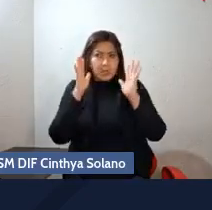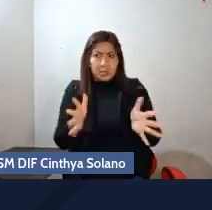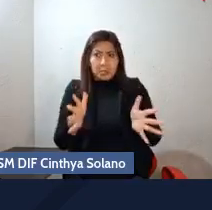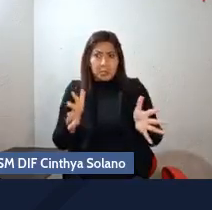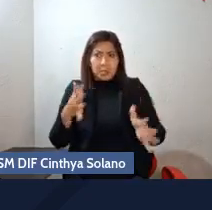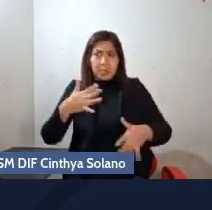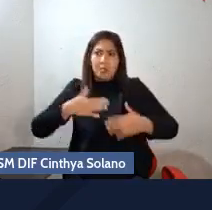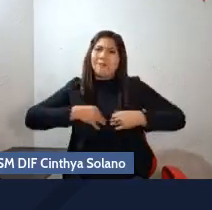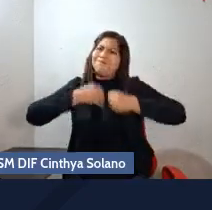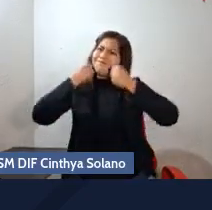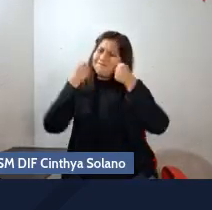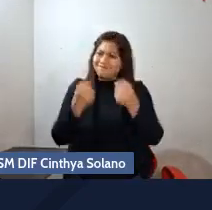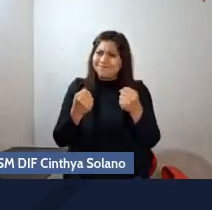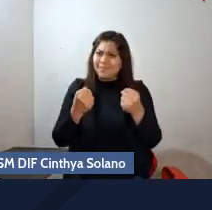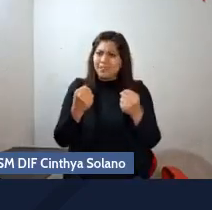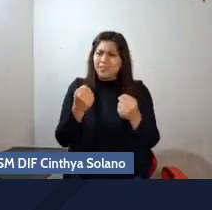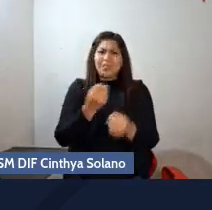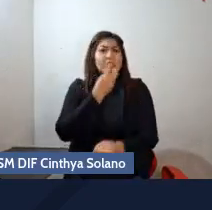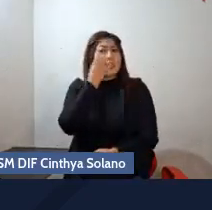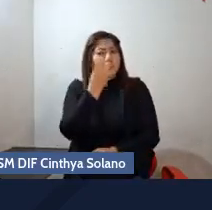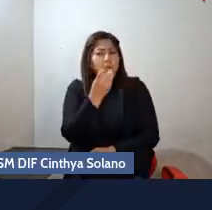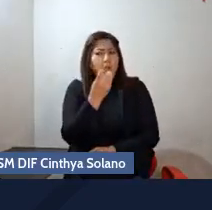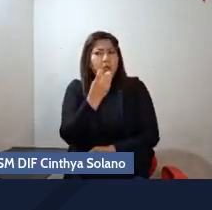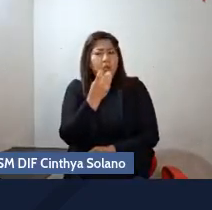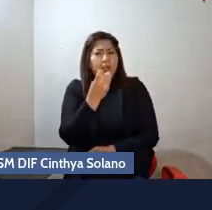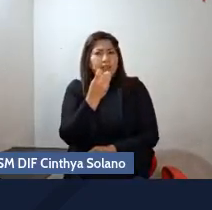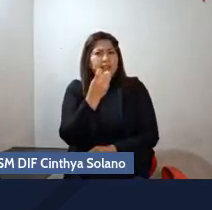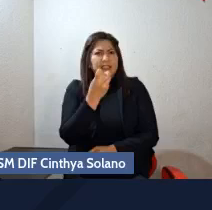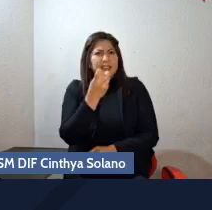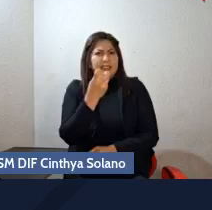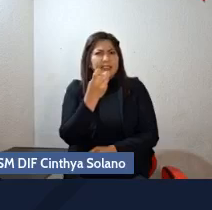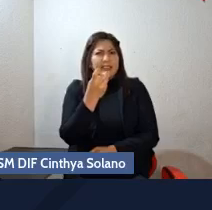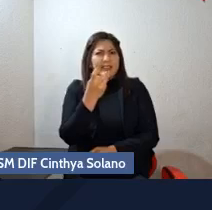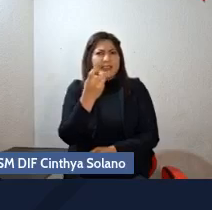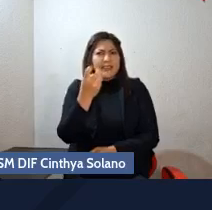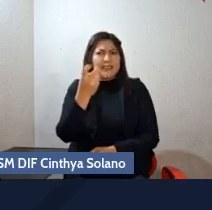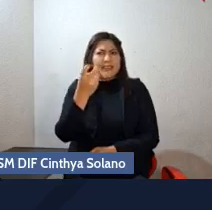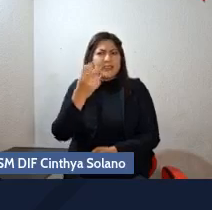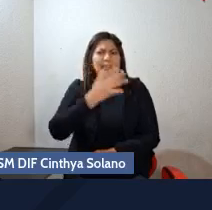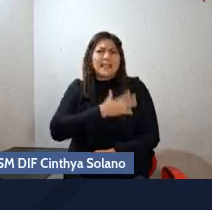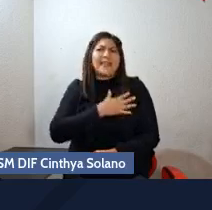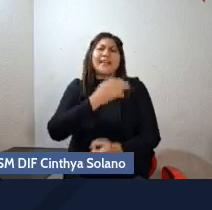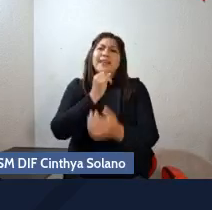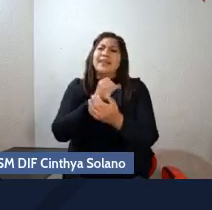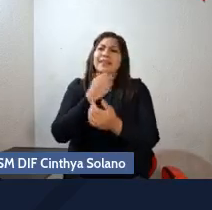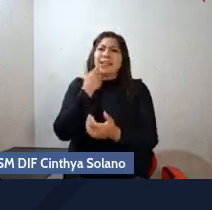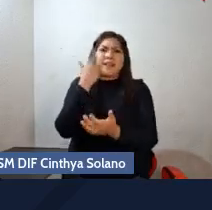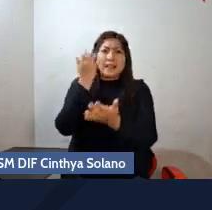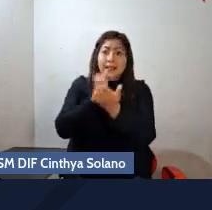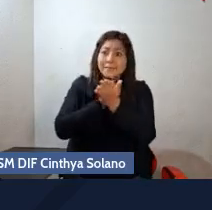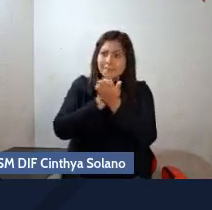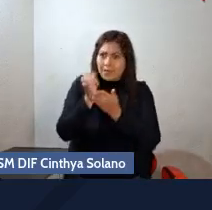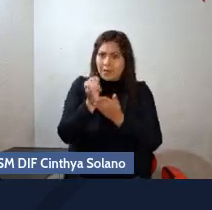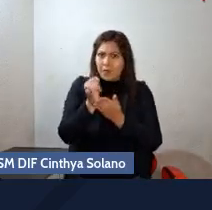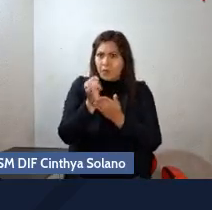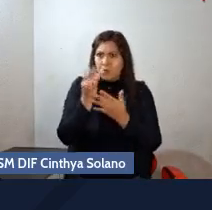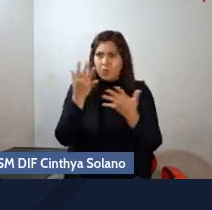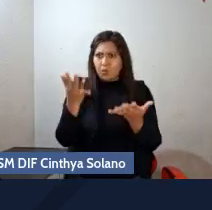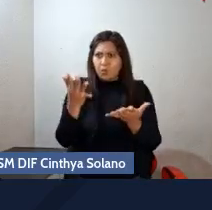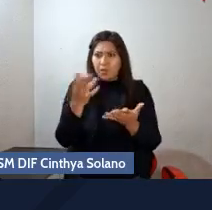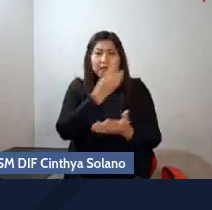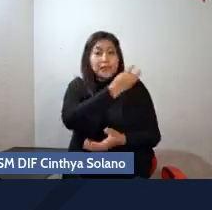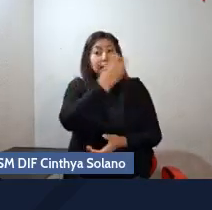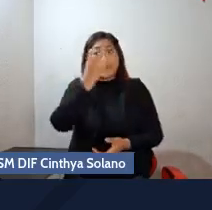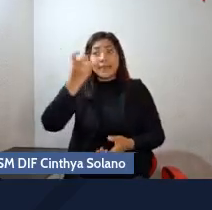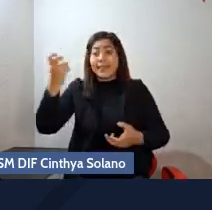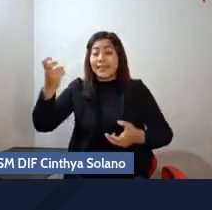esa es la... Bueno, perdón, que esa es mi voluntad y que esas son a las personas a las que yo